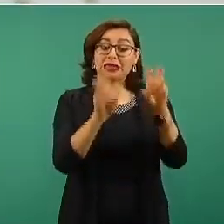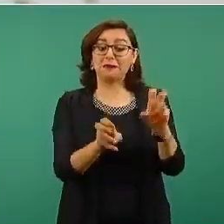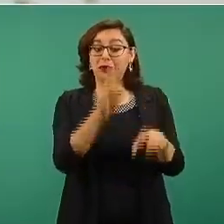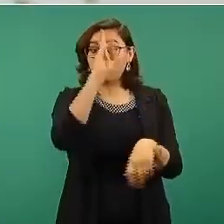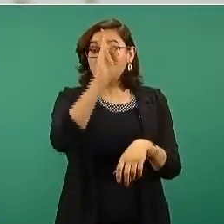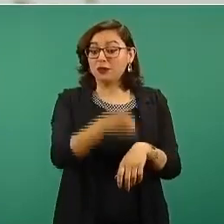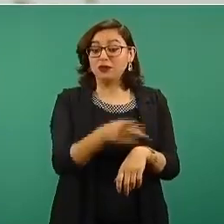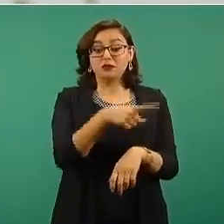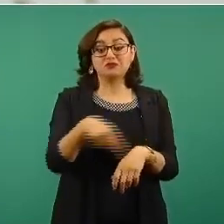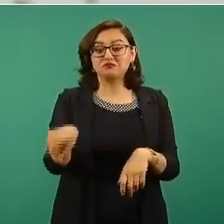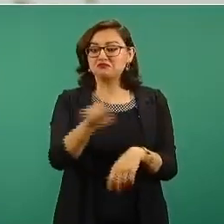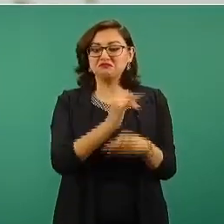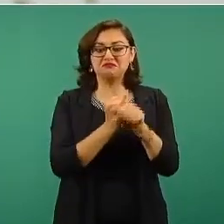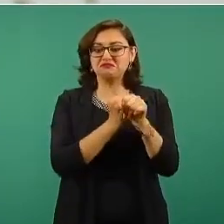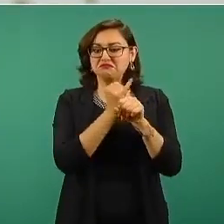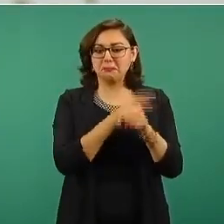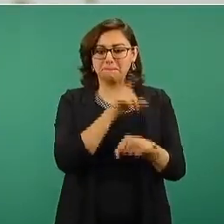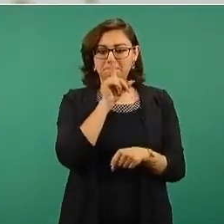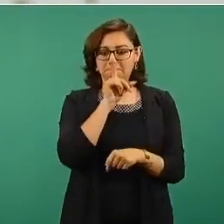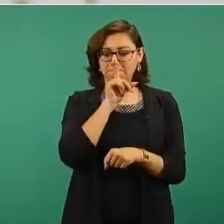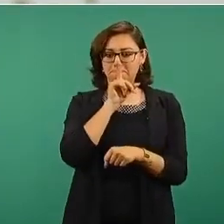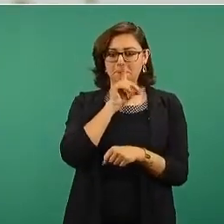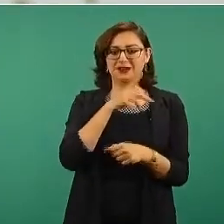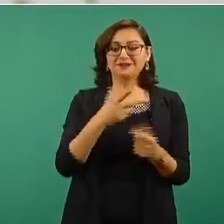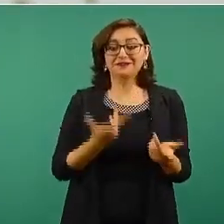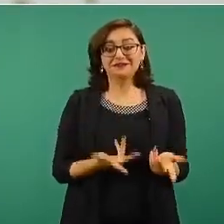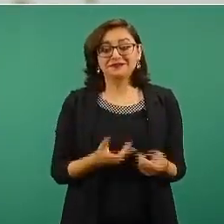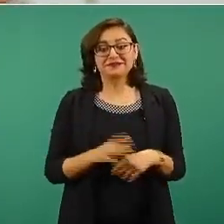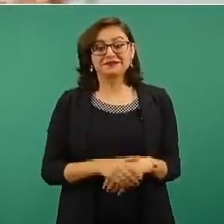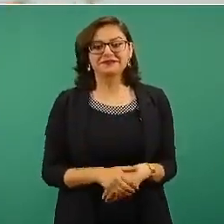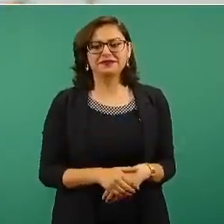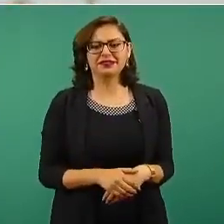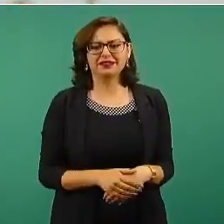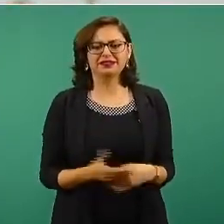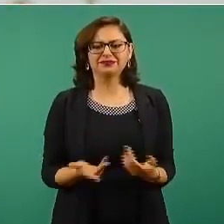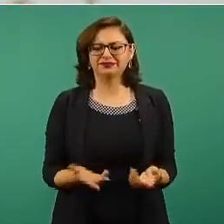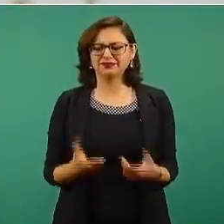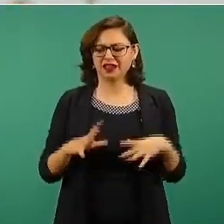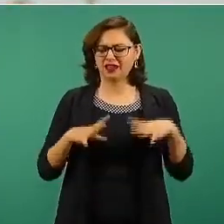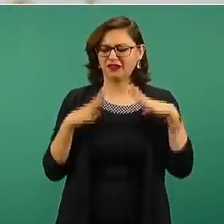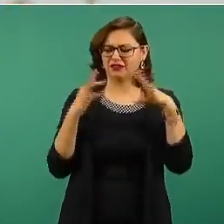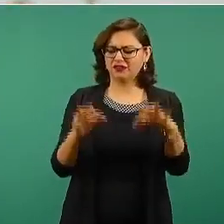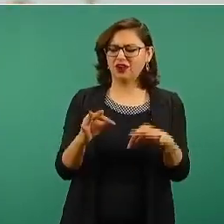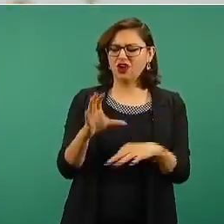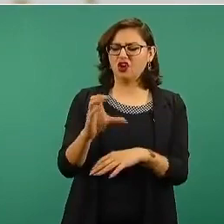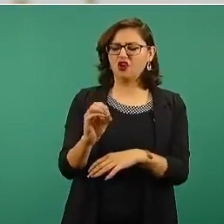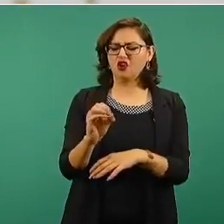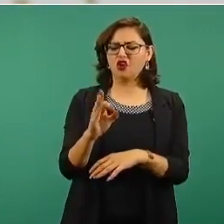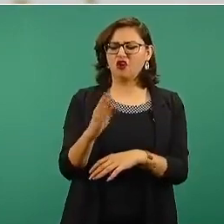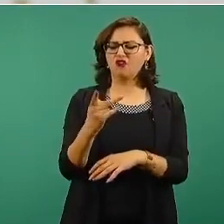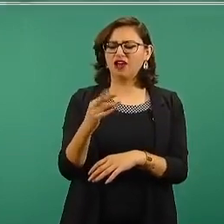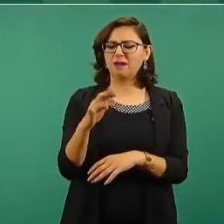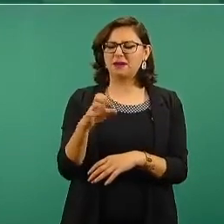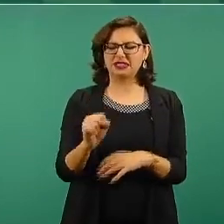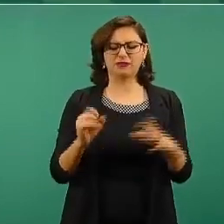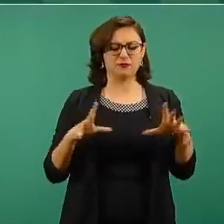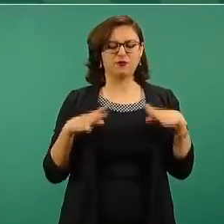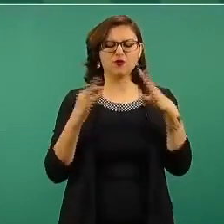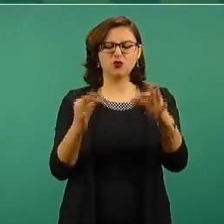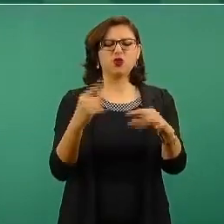sea, ¿cómo crearon esto de la COFEPRIS? ¿Quiénes manejaban la COFEPRIS? ¿Quiénes